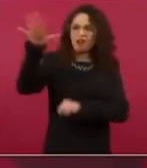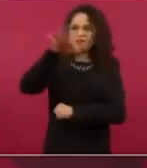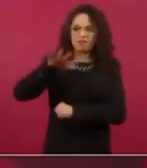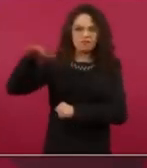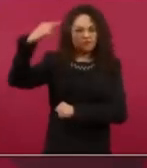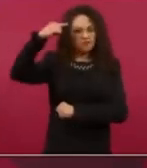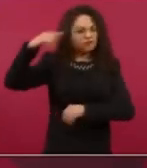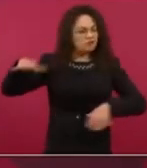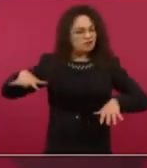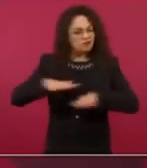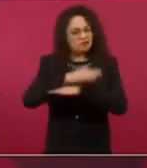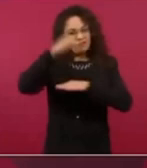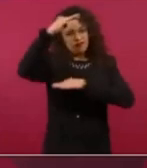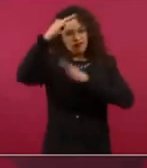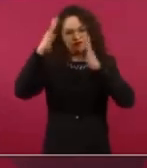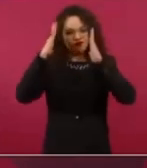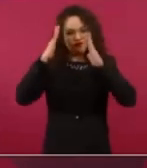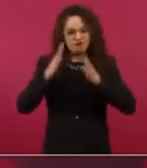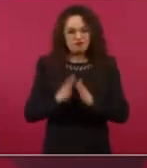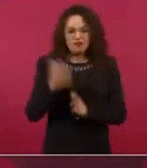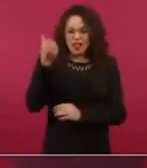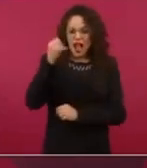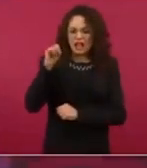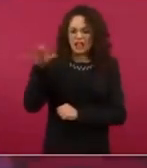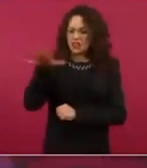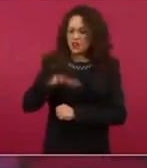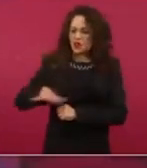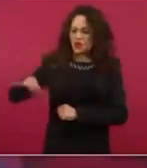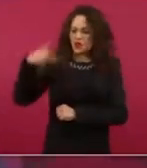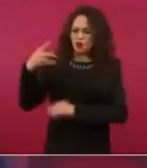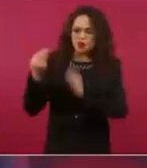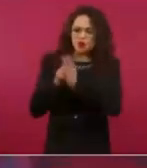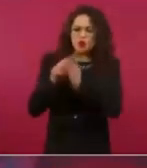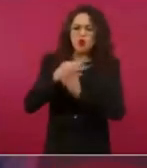Casi todos los corruptos que se fueron del gobierno